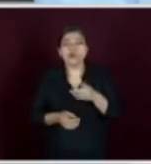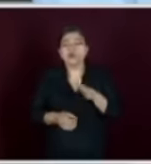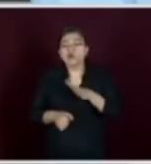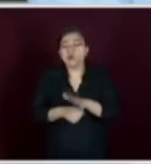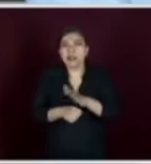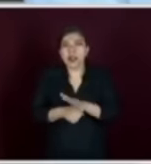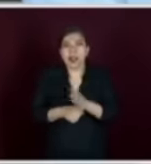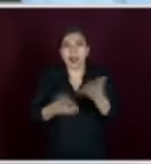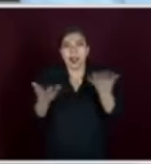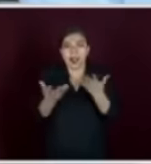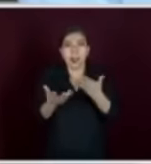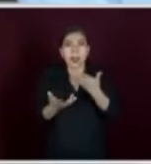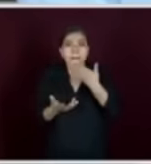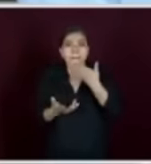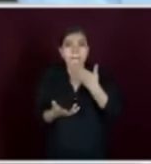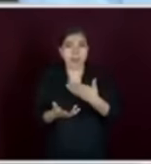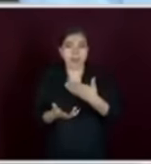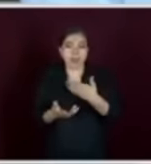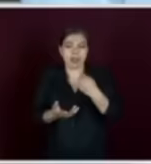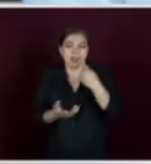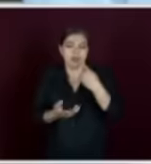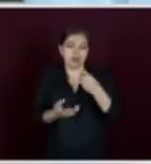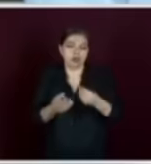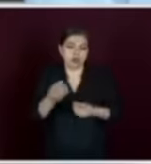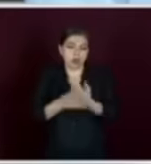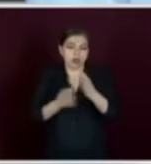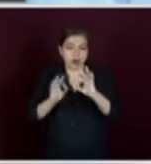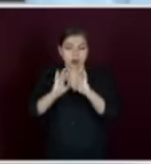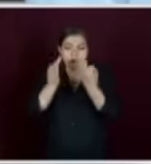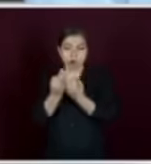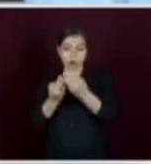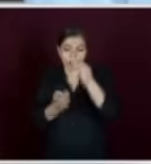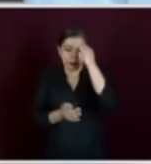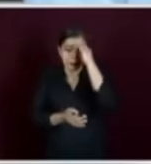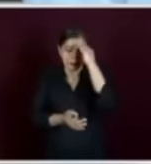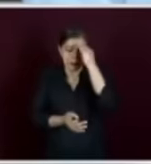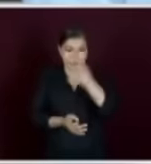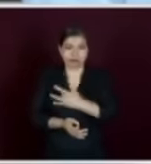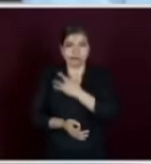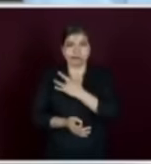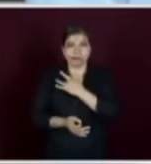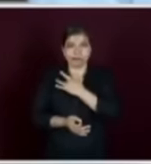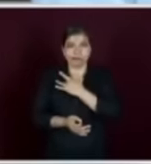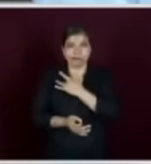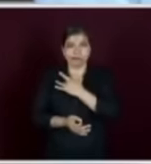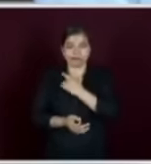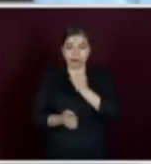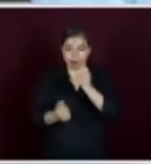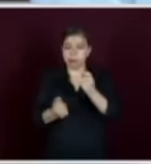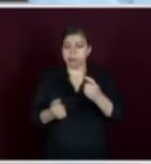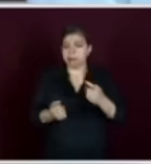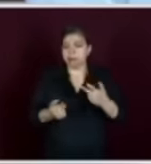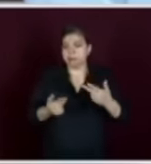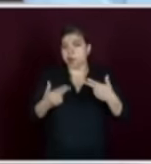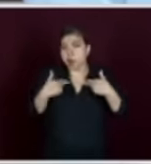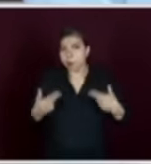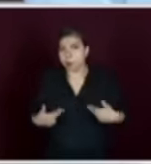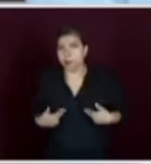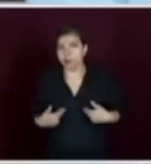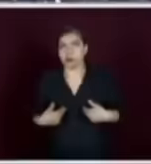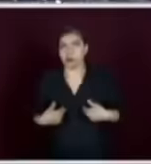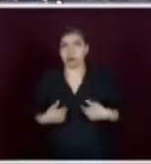consolidación de una nueva forma de pensamiento, el humanismo